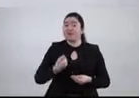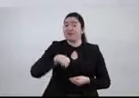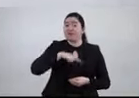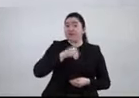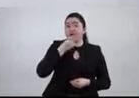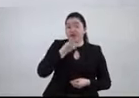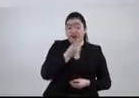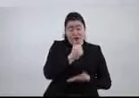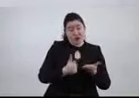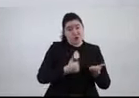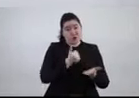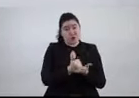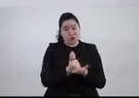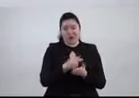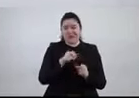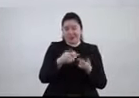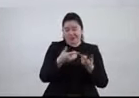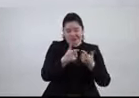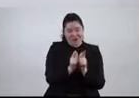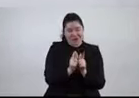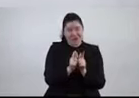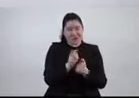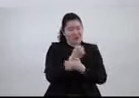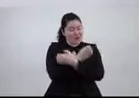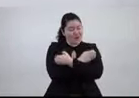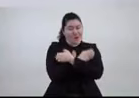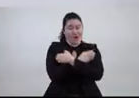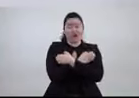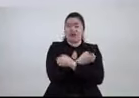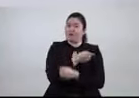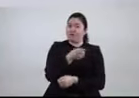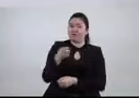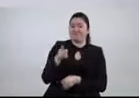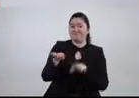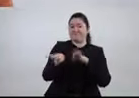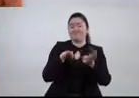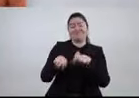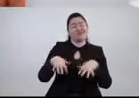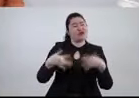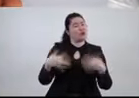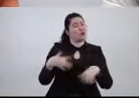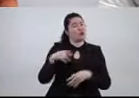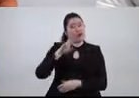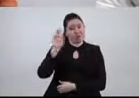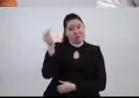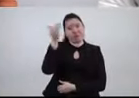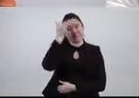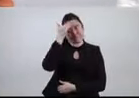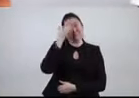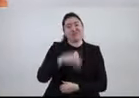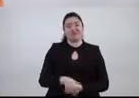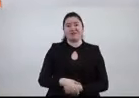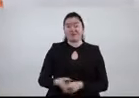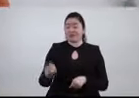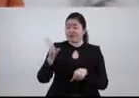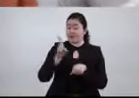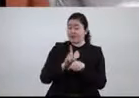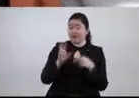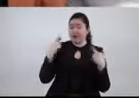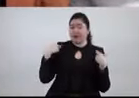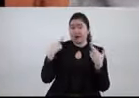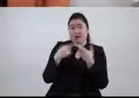la ciudad y la comunidad educativa les reconoce este trabajo extraordinario. El Día de las Maestras y los